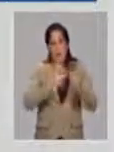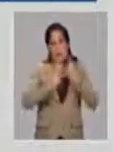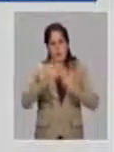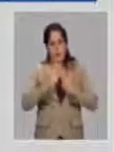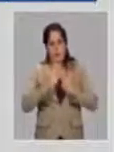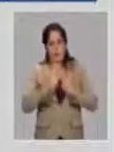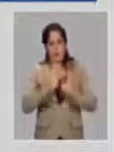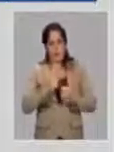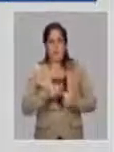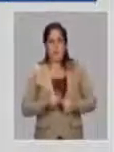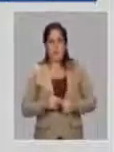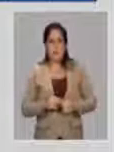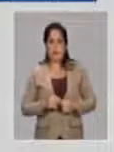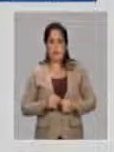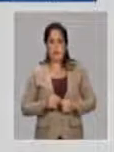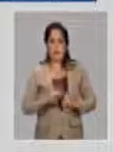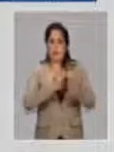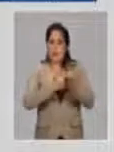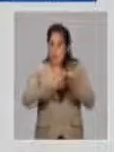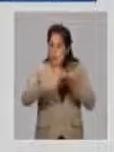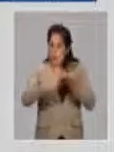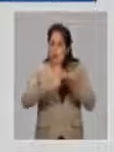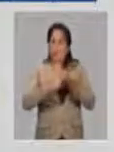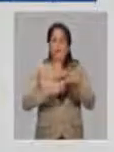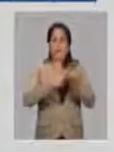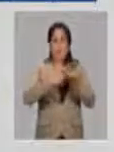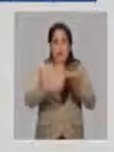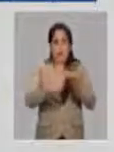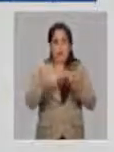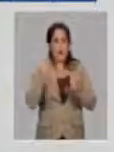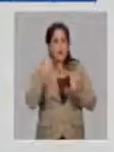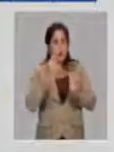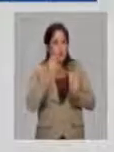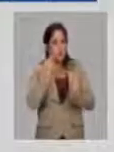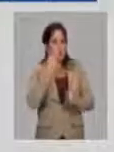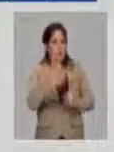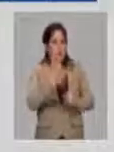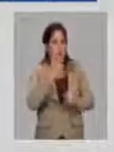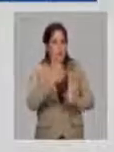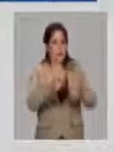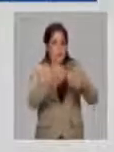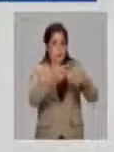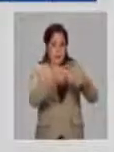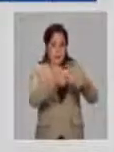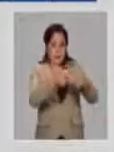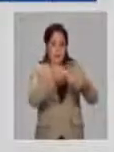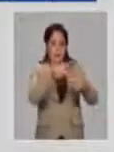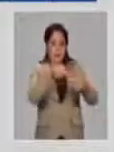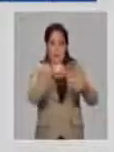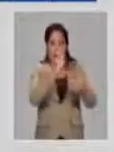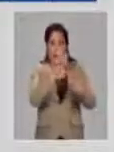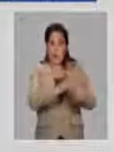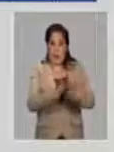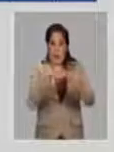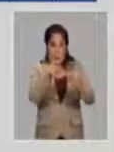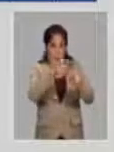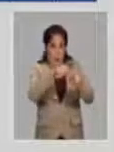algunos resultados, pero como decíamos, todas las semanas vamos completando muestras. Nosotros en el ensayo clínico fase